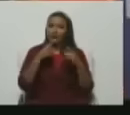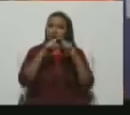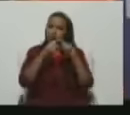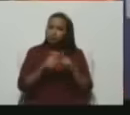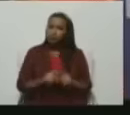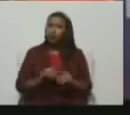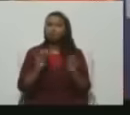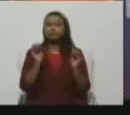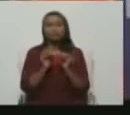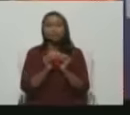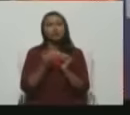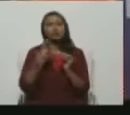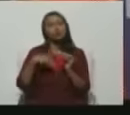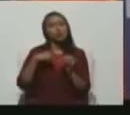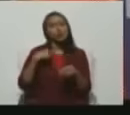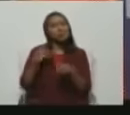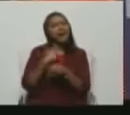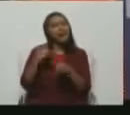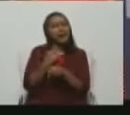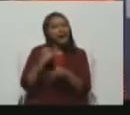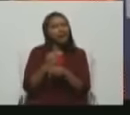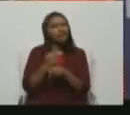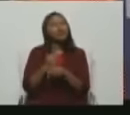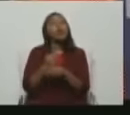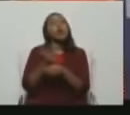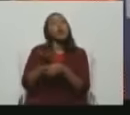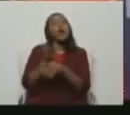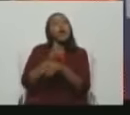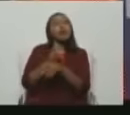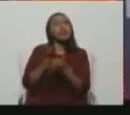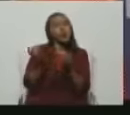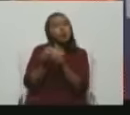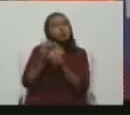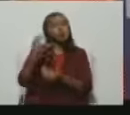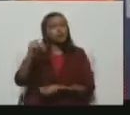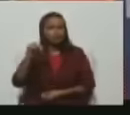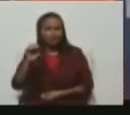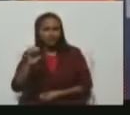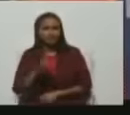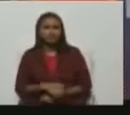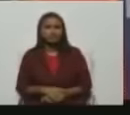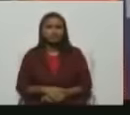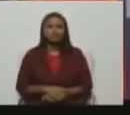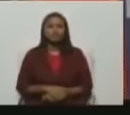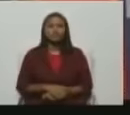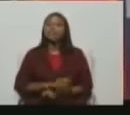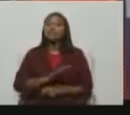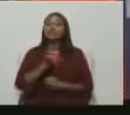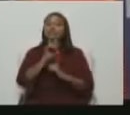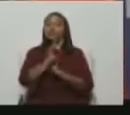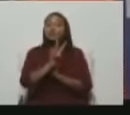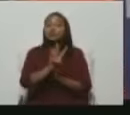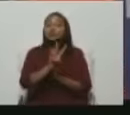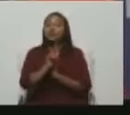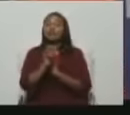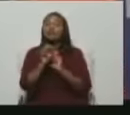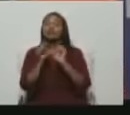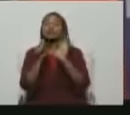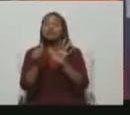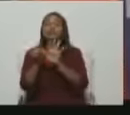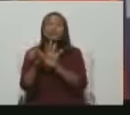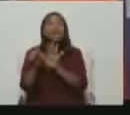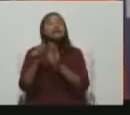el poder electoral. En este dos meses hemos realizado 166 talleres y cursos sobre el derecho al